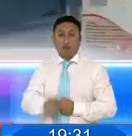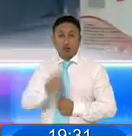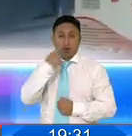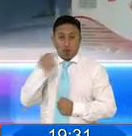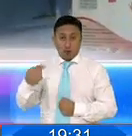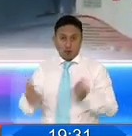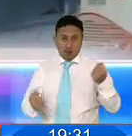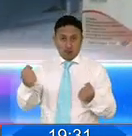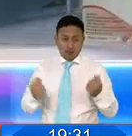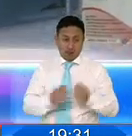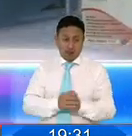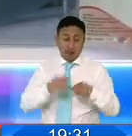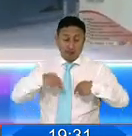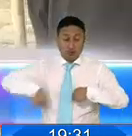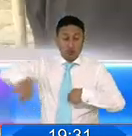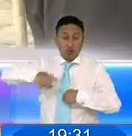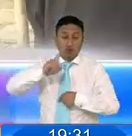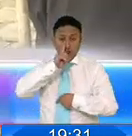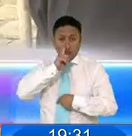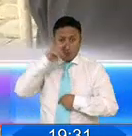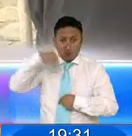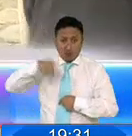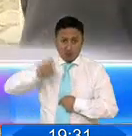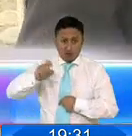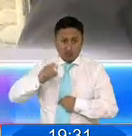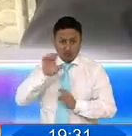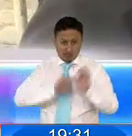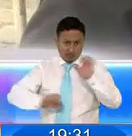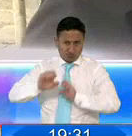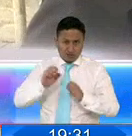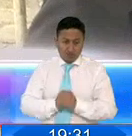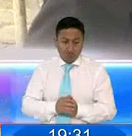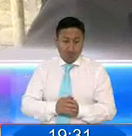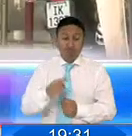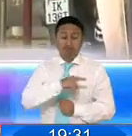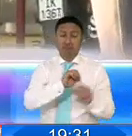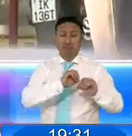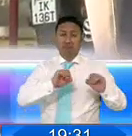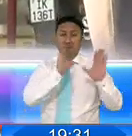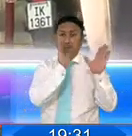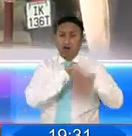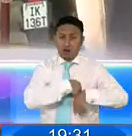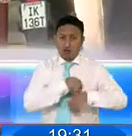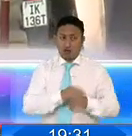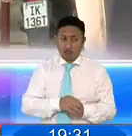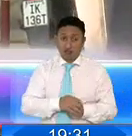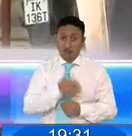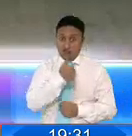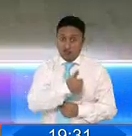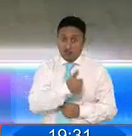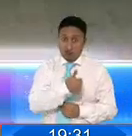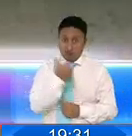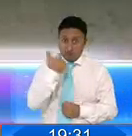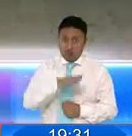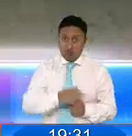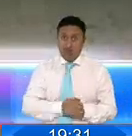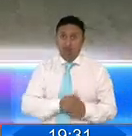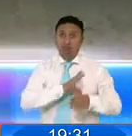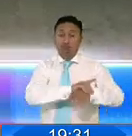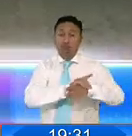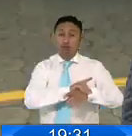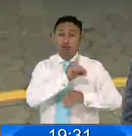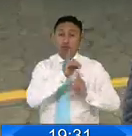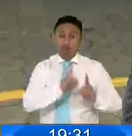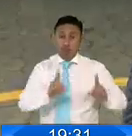conductores y trabajadores de las estaciones que requieran una evaluación. El examen es gratuito y se efectúa en ese momento. El personal médico le va a tomar